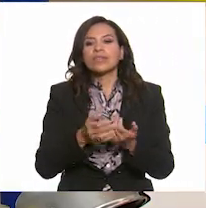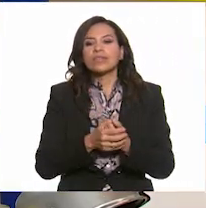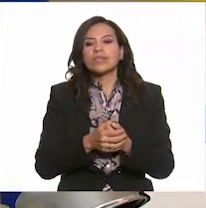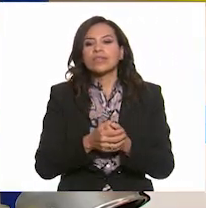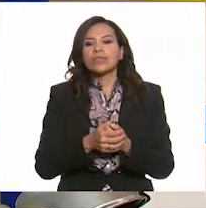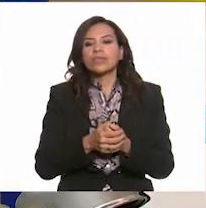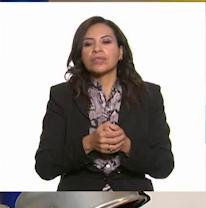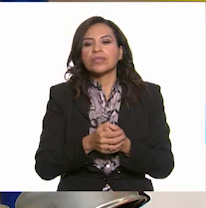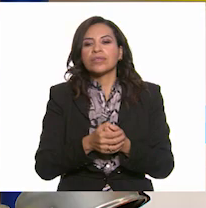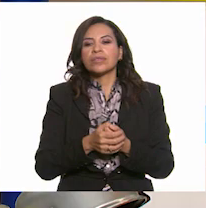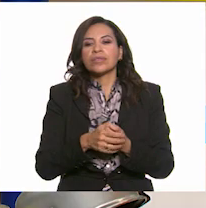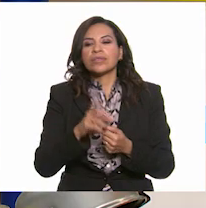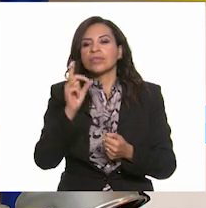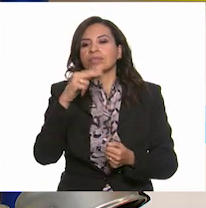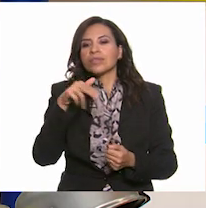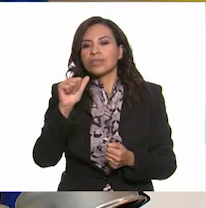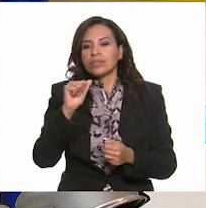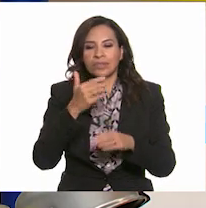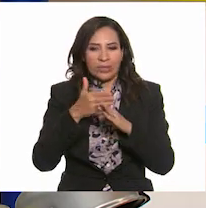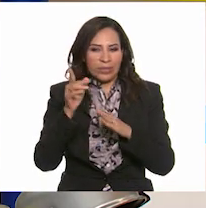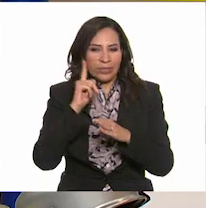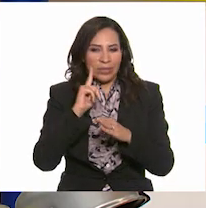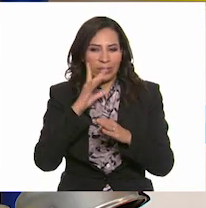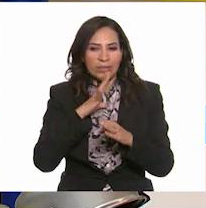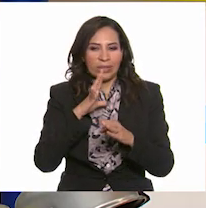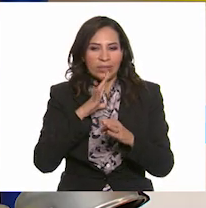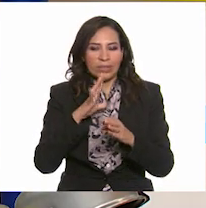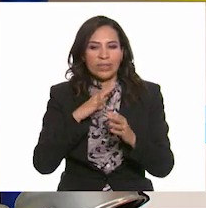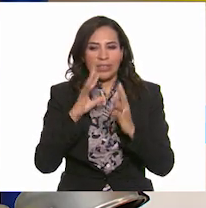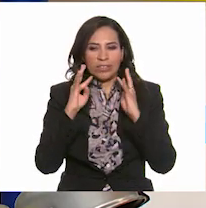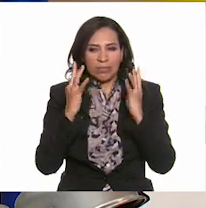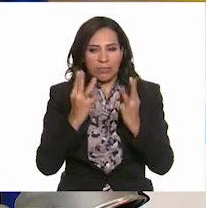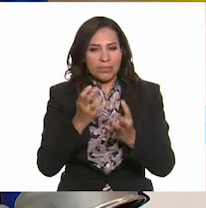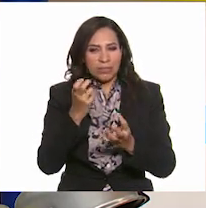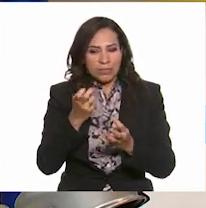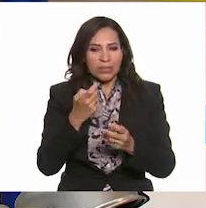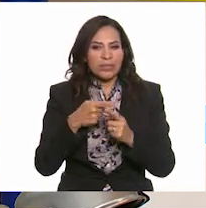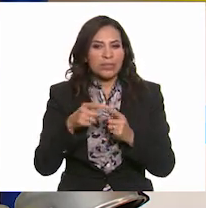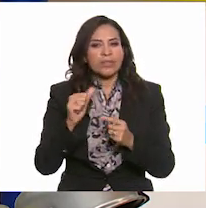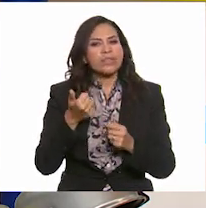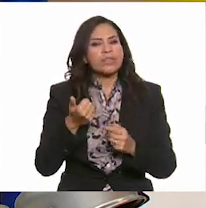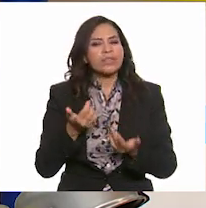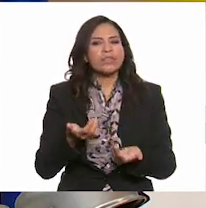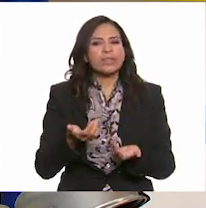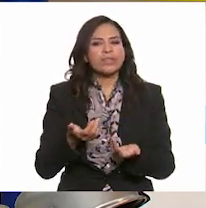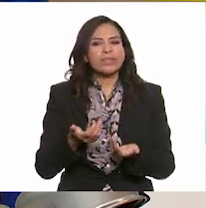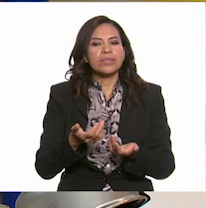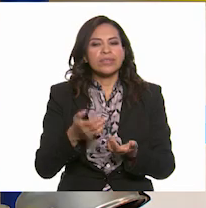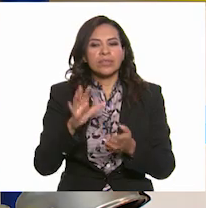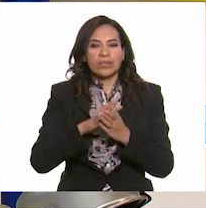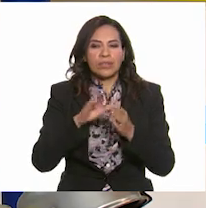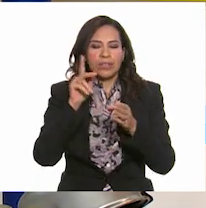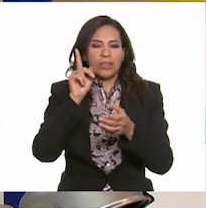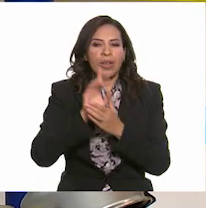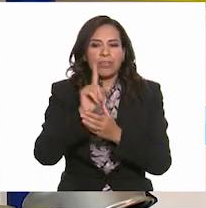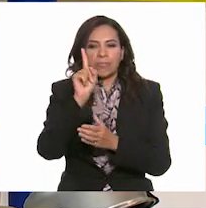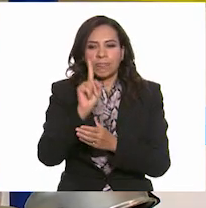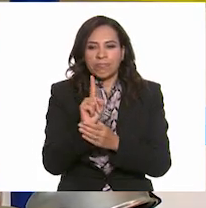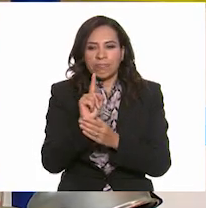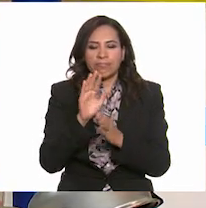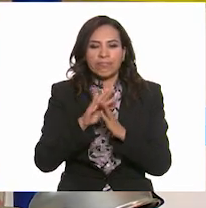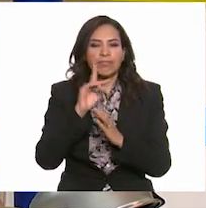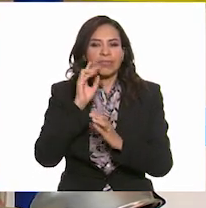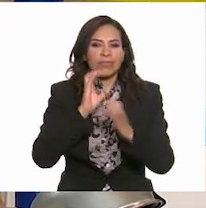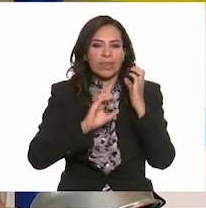la de Doña Blanca está cubierta, ¿sí? ¿Y qué tal la de las estatuas de marfil?